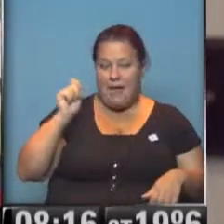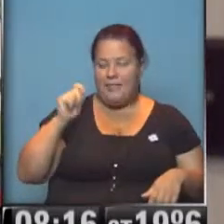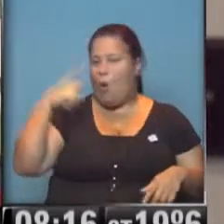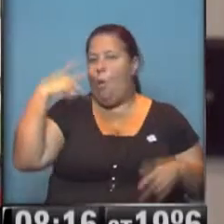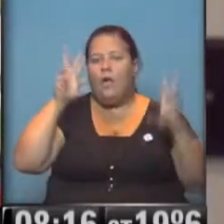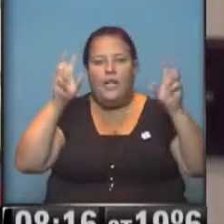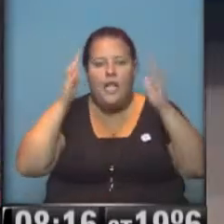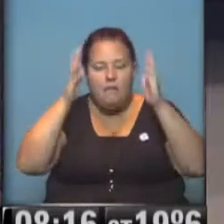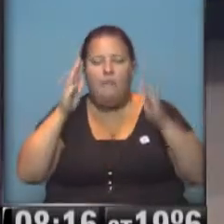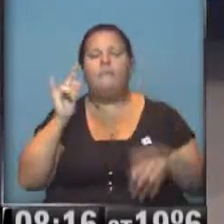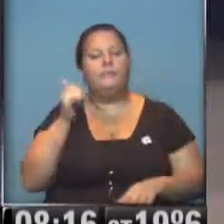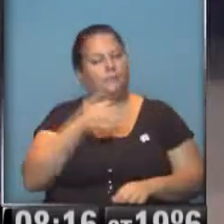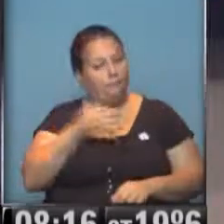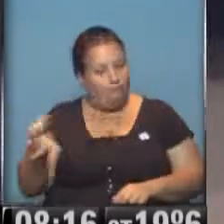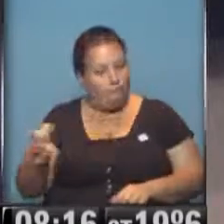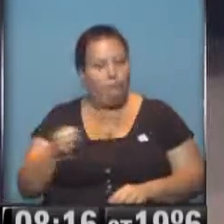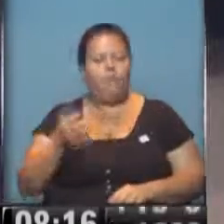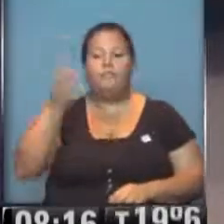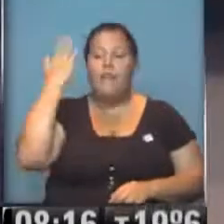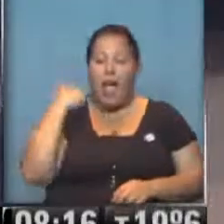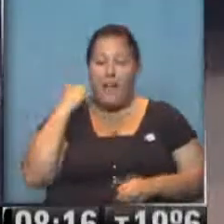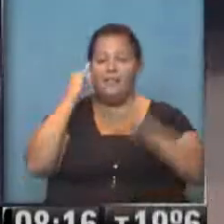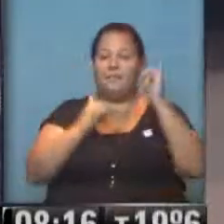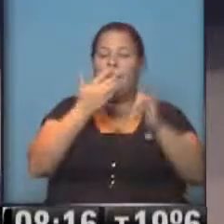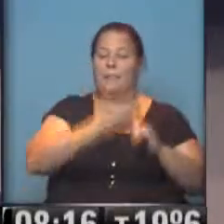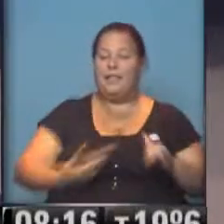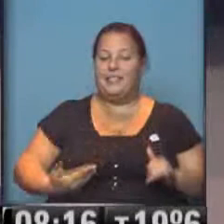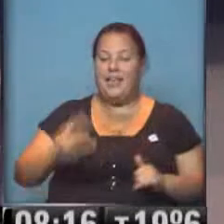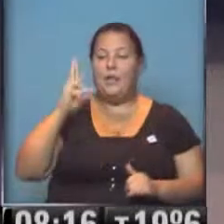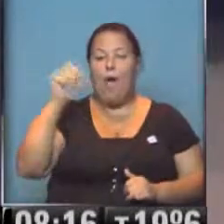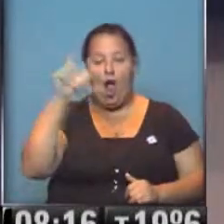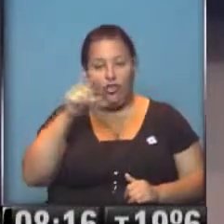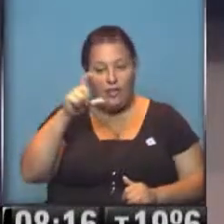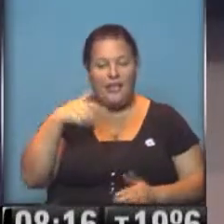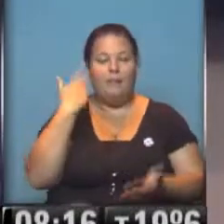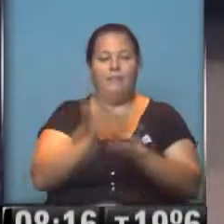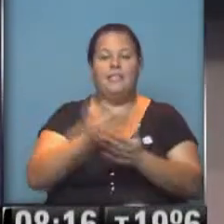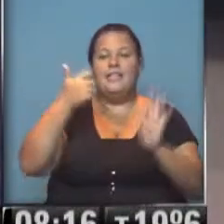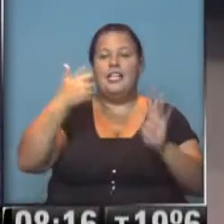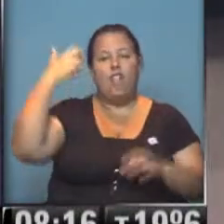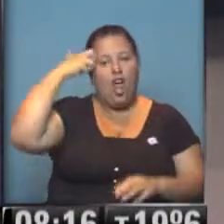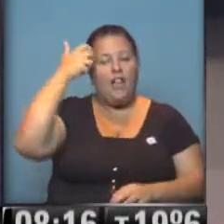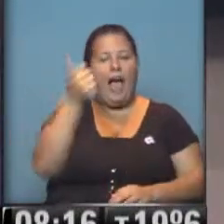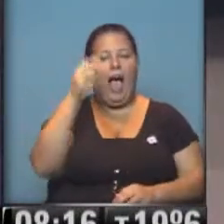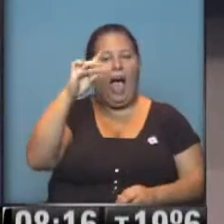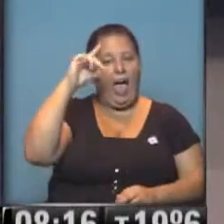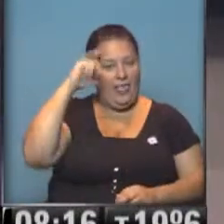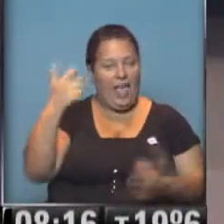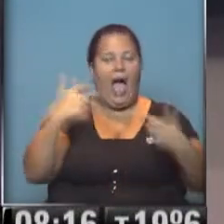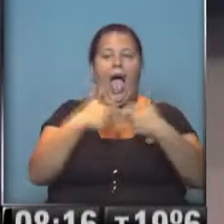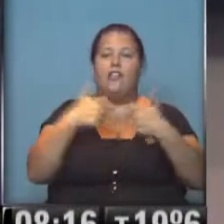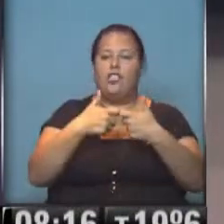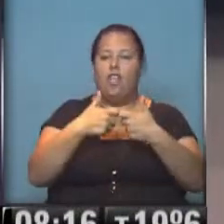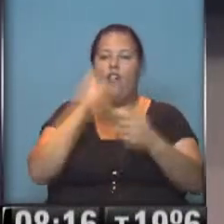único que se hablaba exactamente es lo que haya repasó alejandro vanoli en la presentación que hizo en el sexto congreso de adea esto es una asociación de